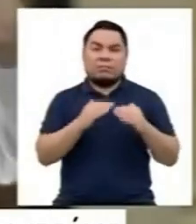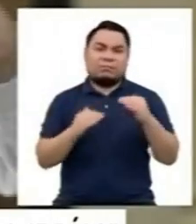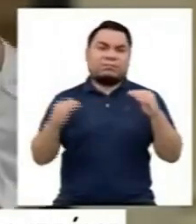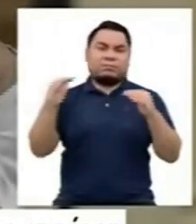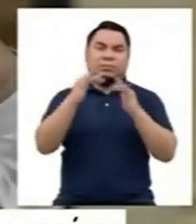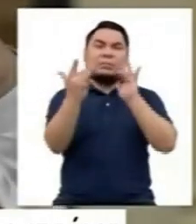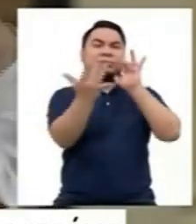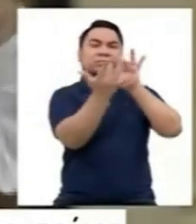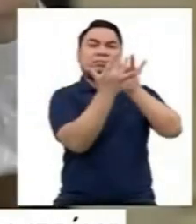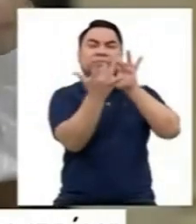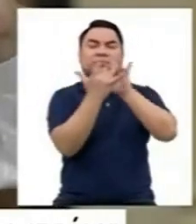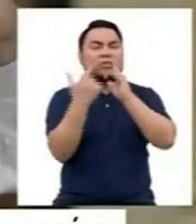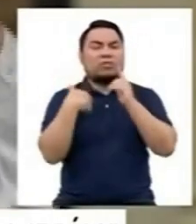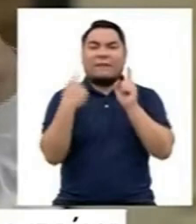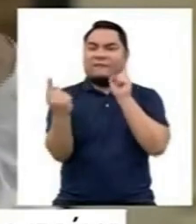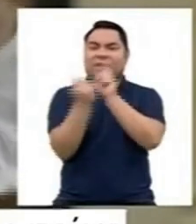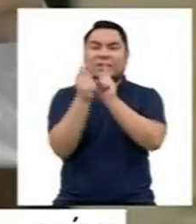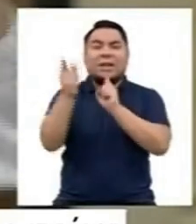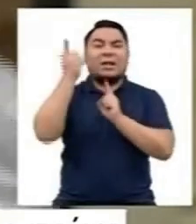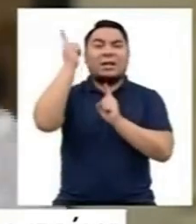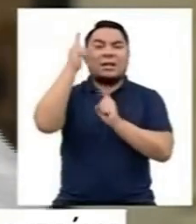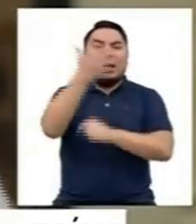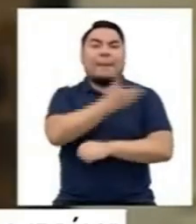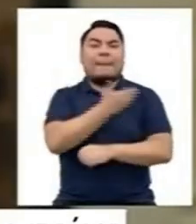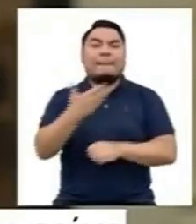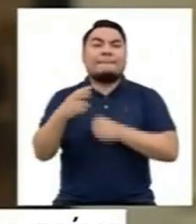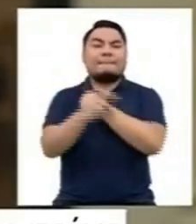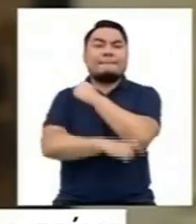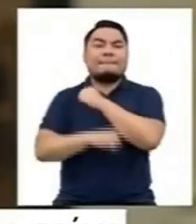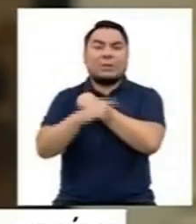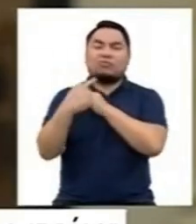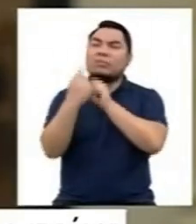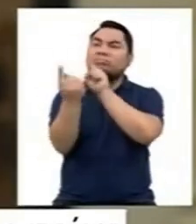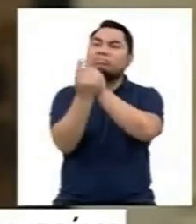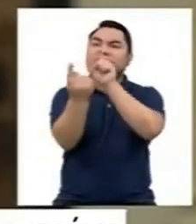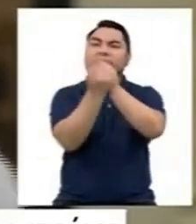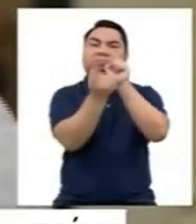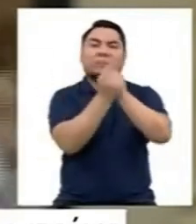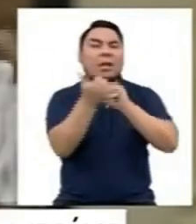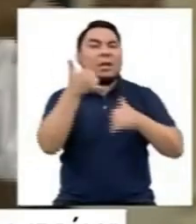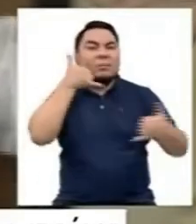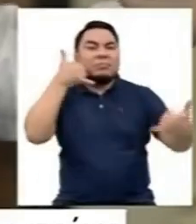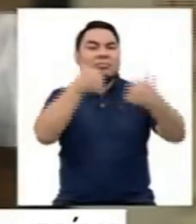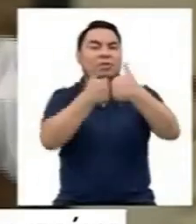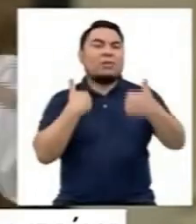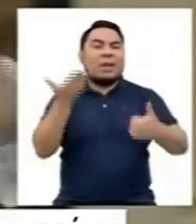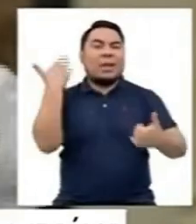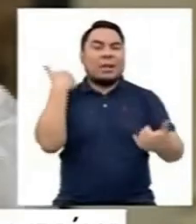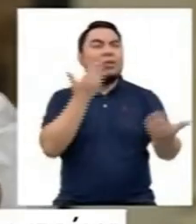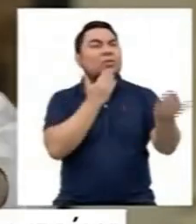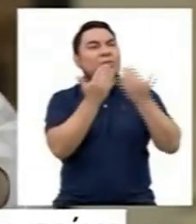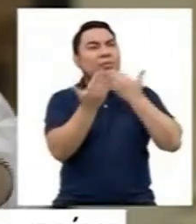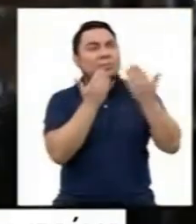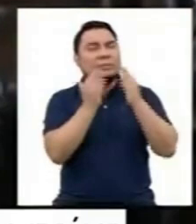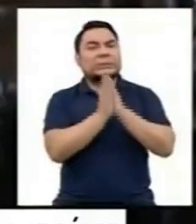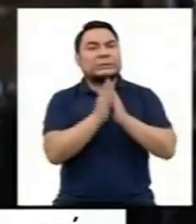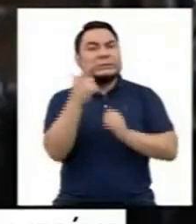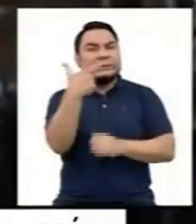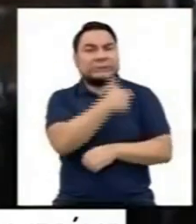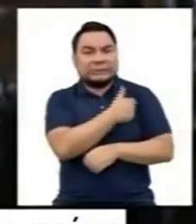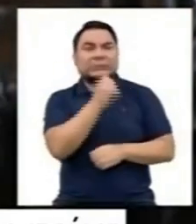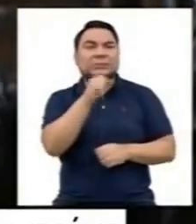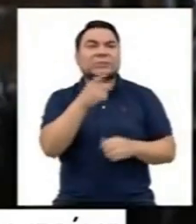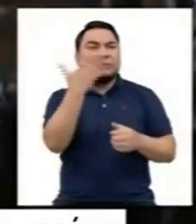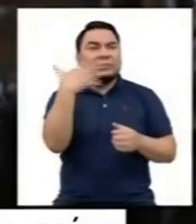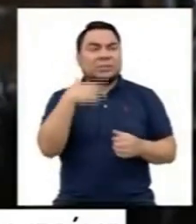Que los niños, también se ve mucho en las redes de que los niños van a ser vacunados. La verdad que el 2021 los niños no van a ser